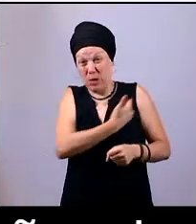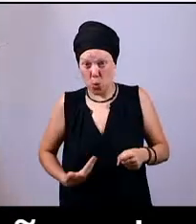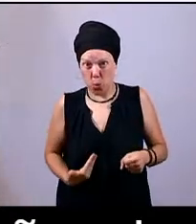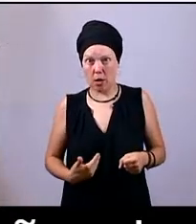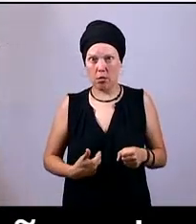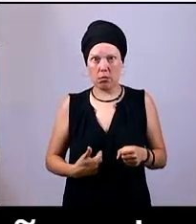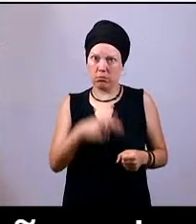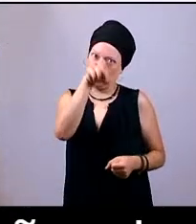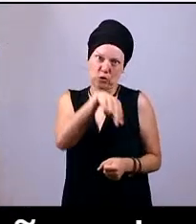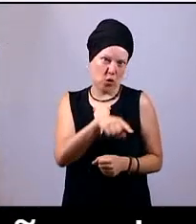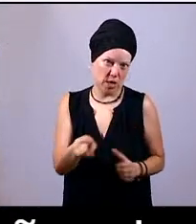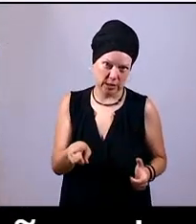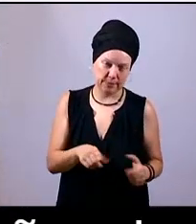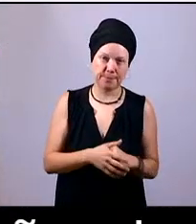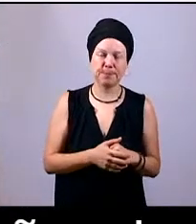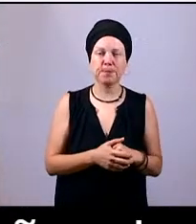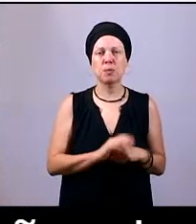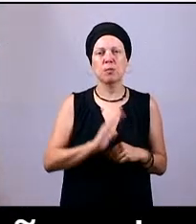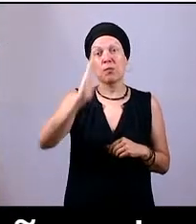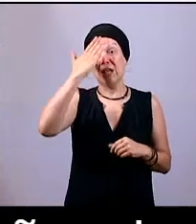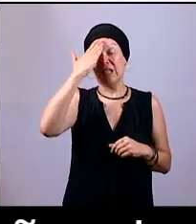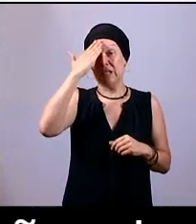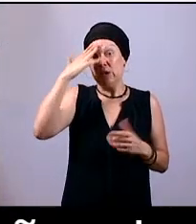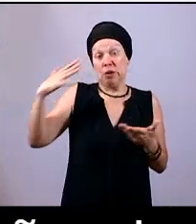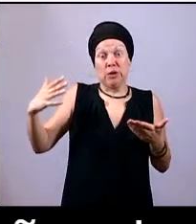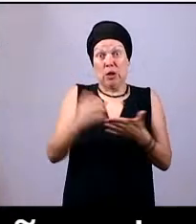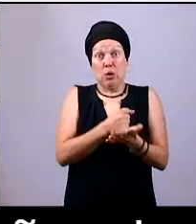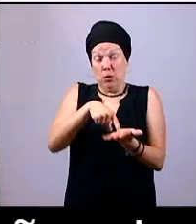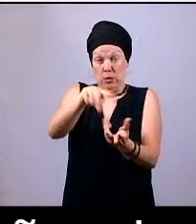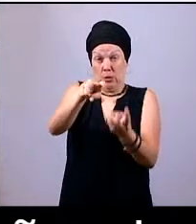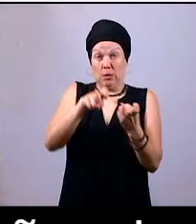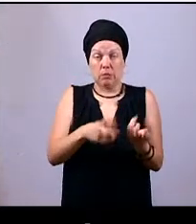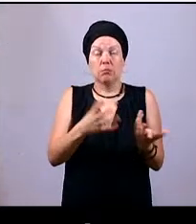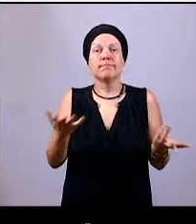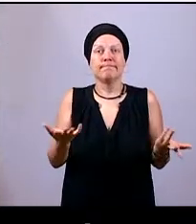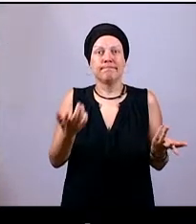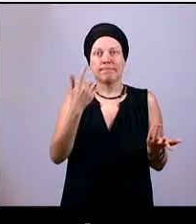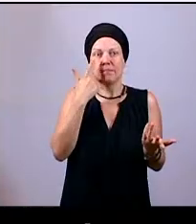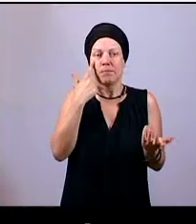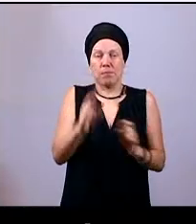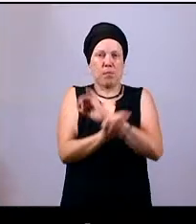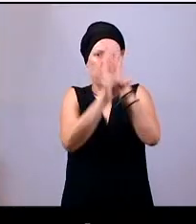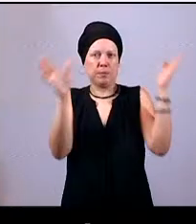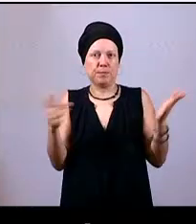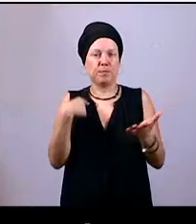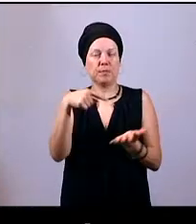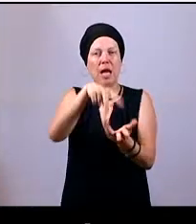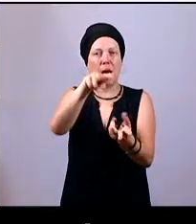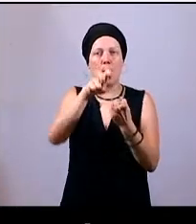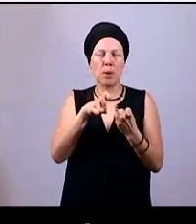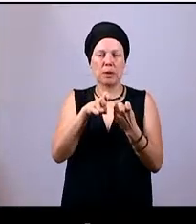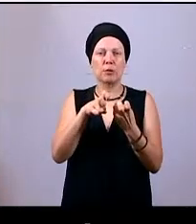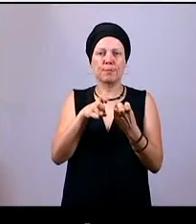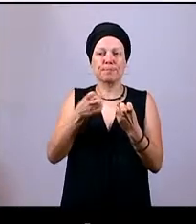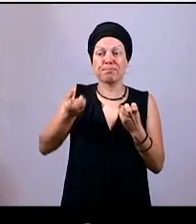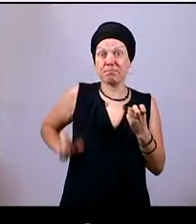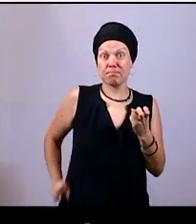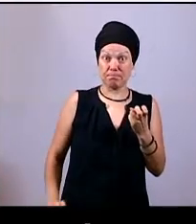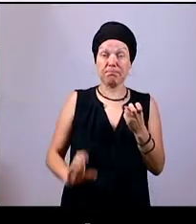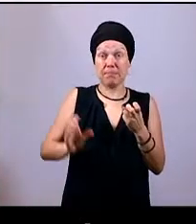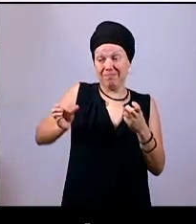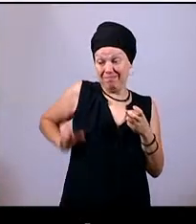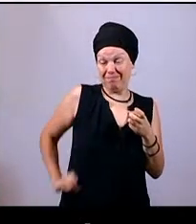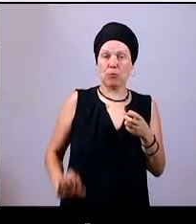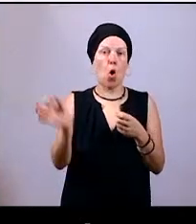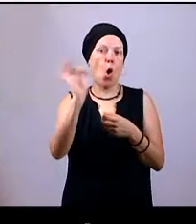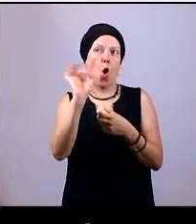es así. El titular de todos estos impuestos, vemos una clara alusión al impuesto sobre la renta de las personas físicas o